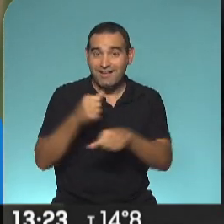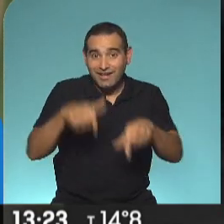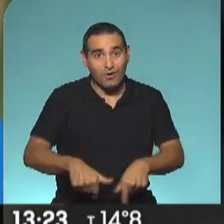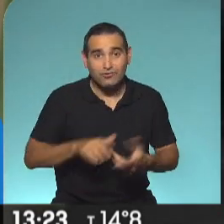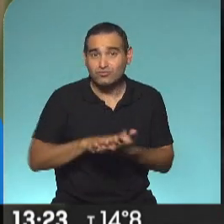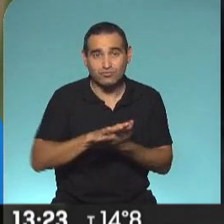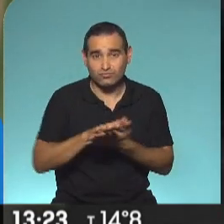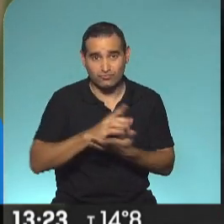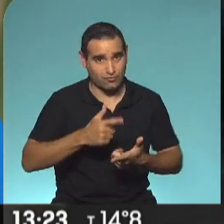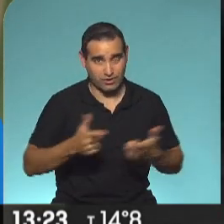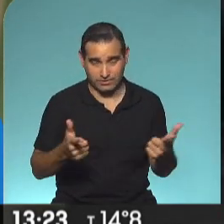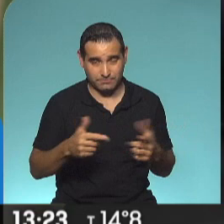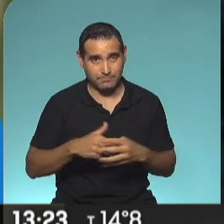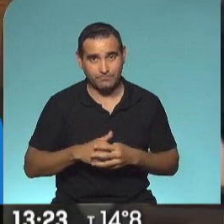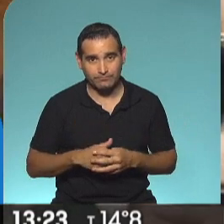hemos resuelto.